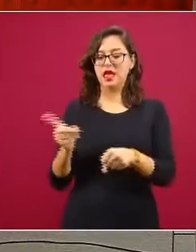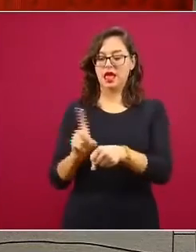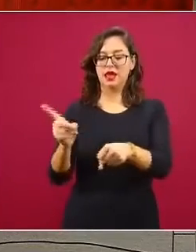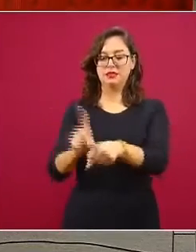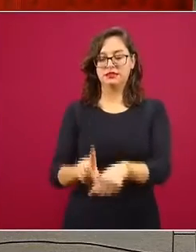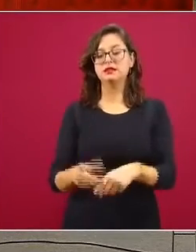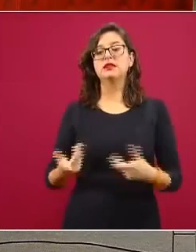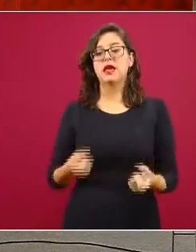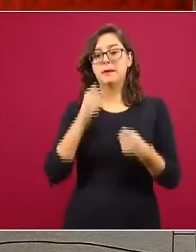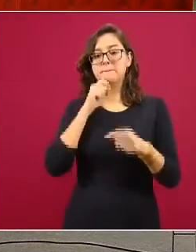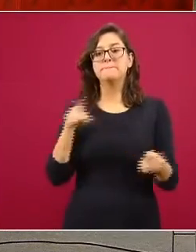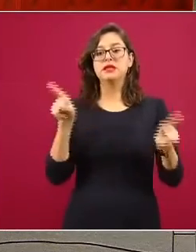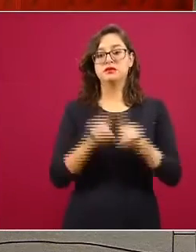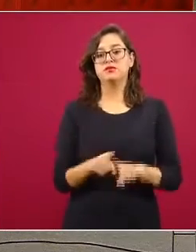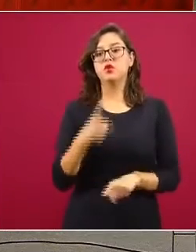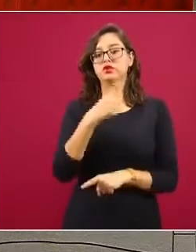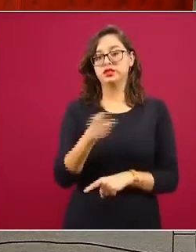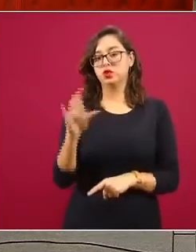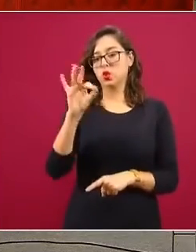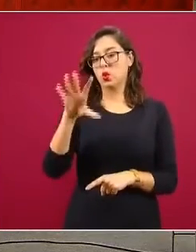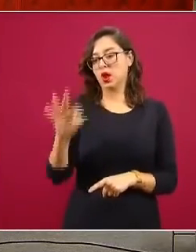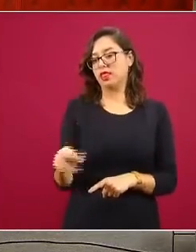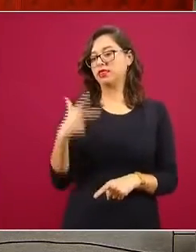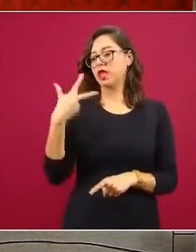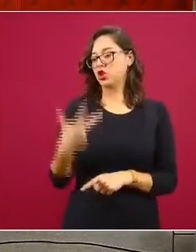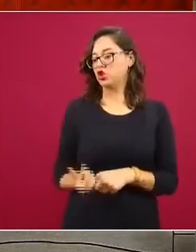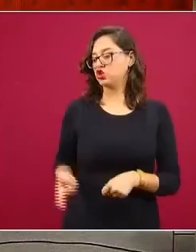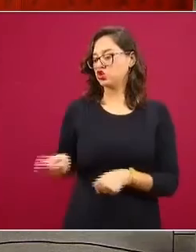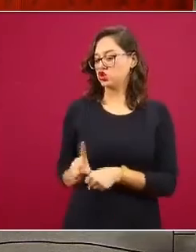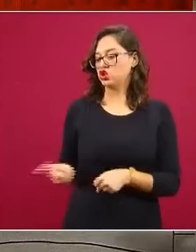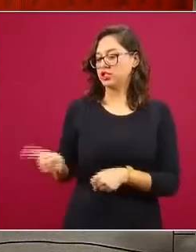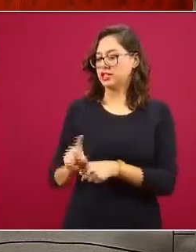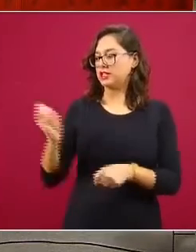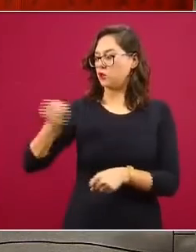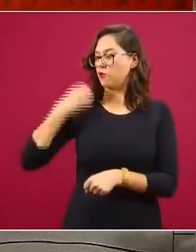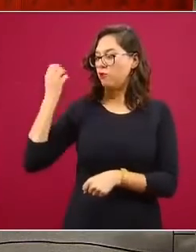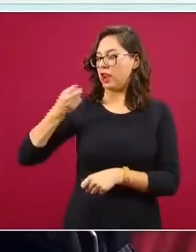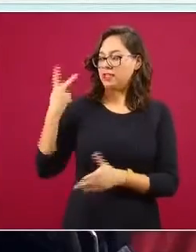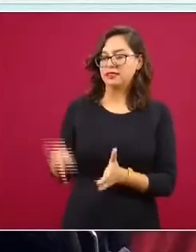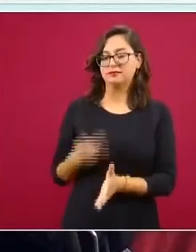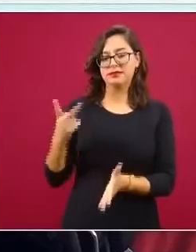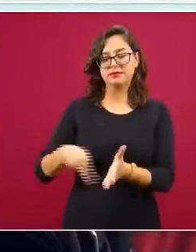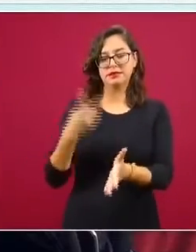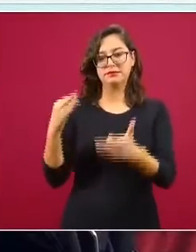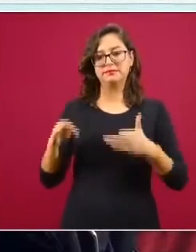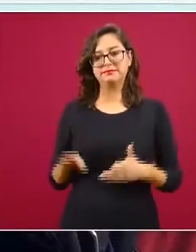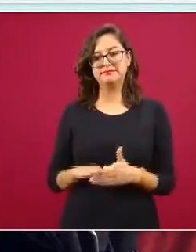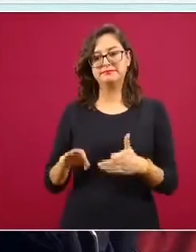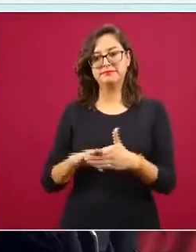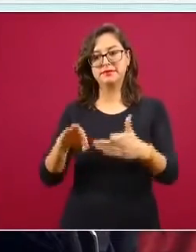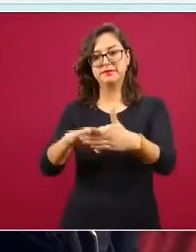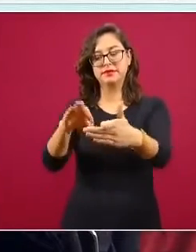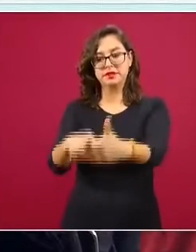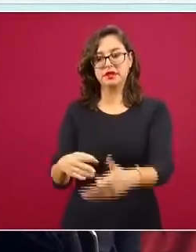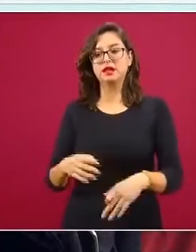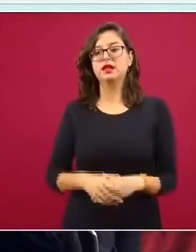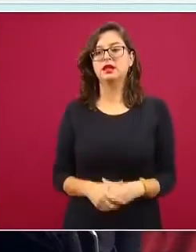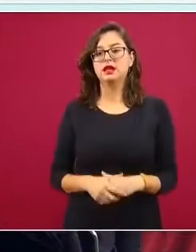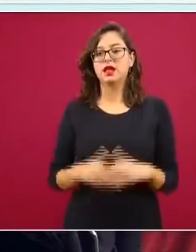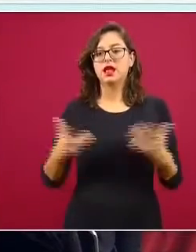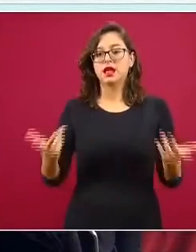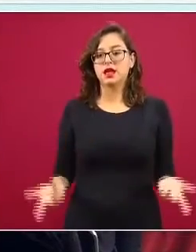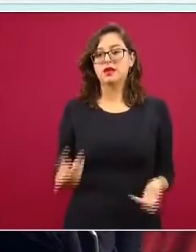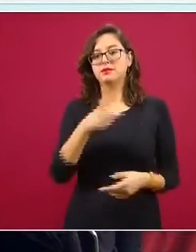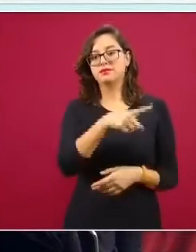ya conferencias vespertinas que día con día estamos aquí para informarles no solamente a los medios de comunicación sino también a la población